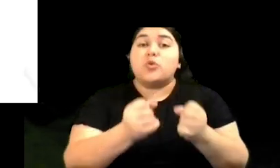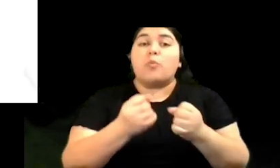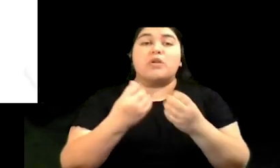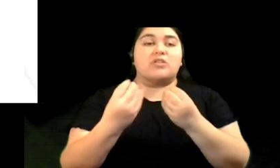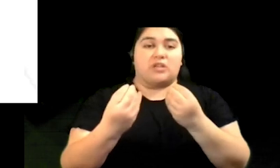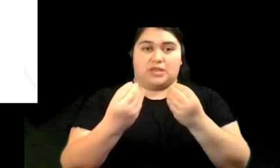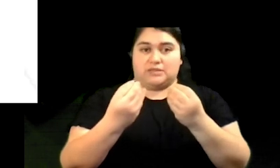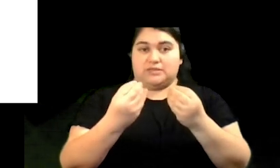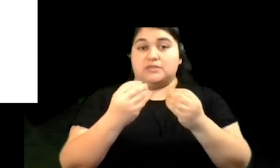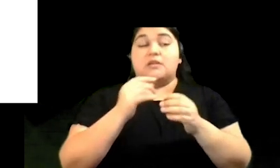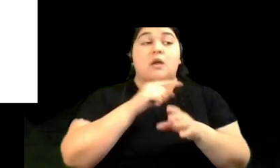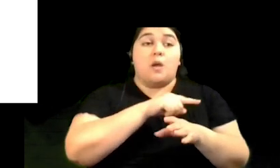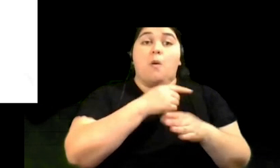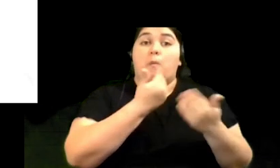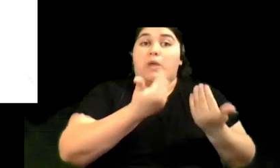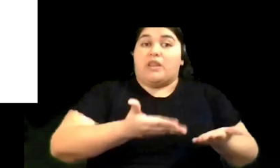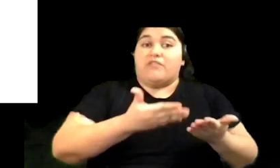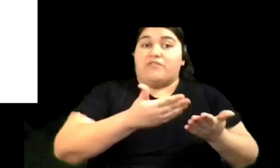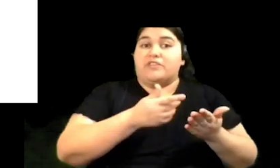el beneficio.